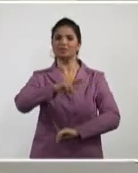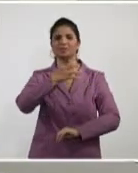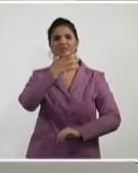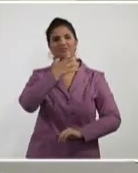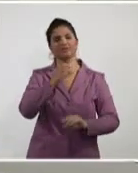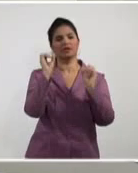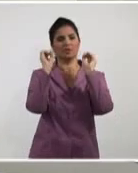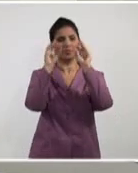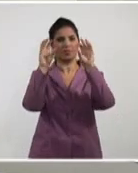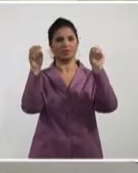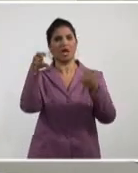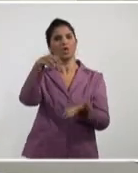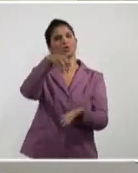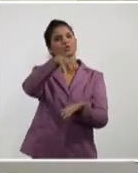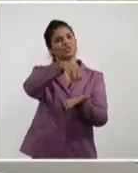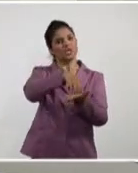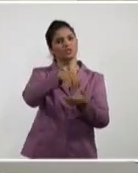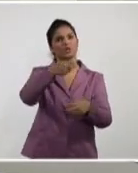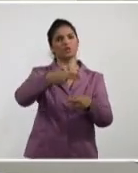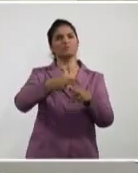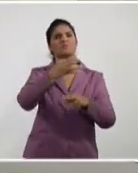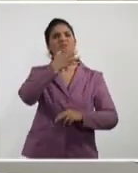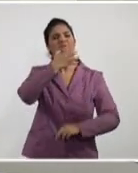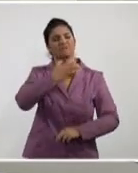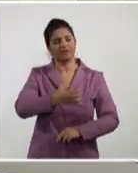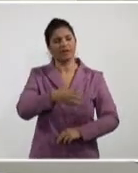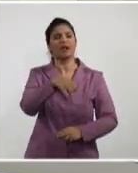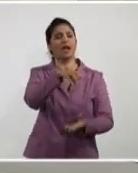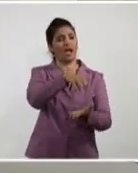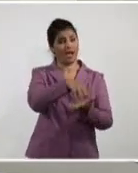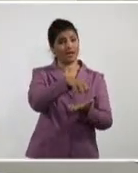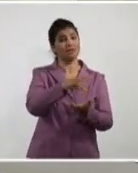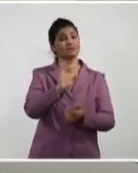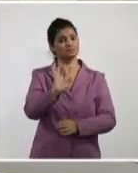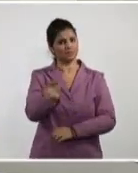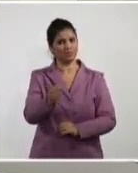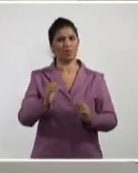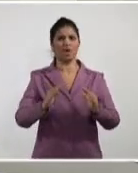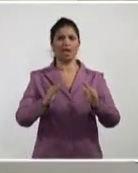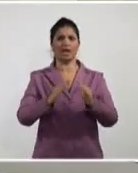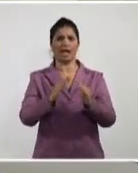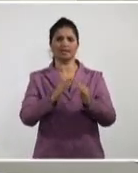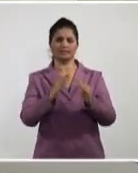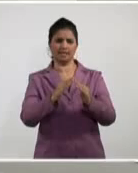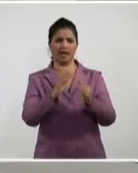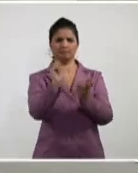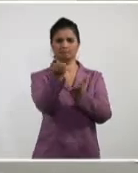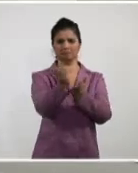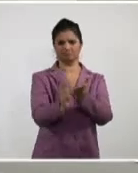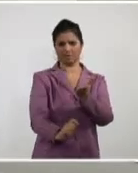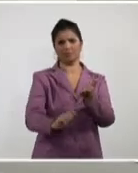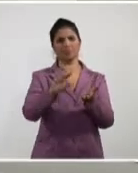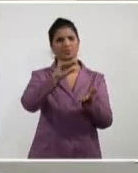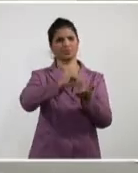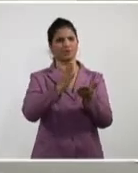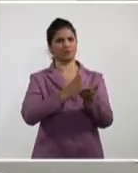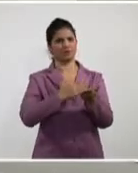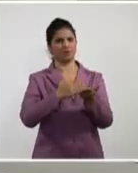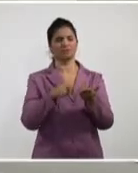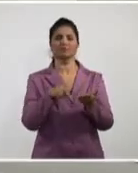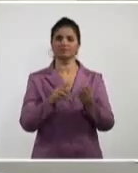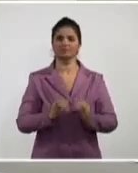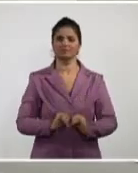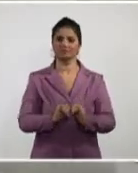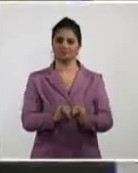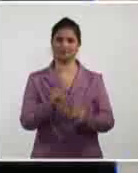el Centro Fidel Castro, y Los Rodiles, pasión de siempre viva, de la casa editorial Verde Olivo. Tenemos los detalles a continuación.